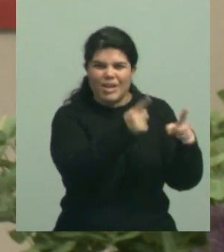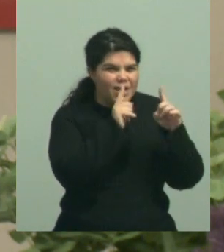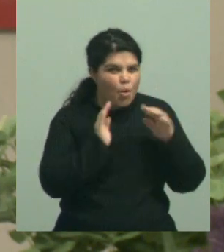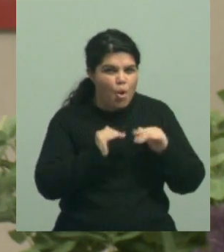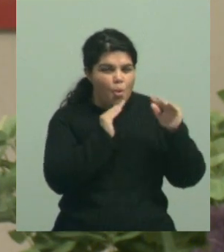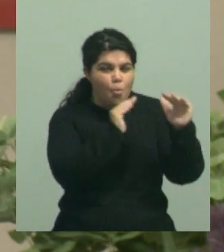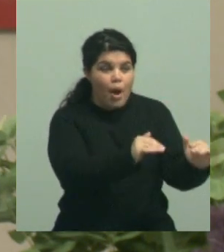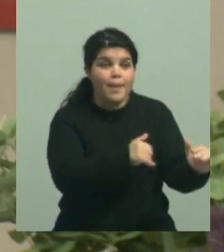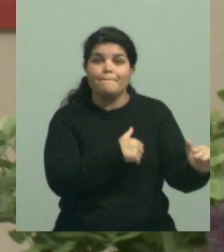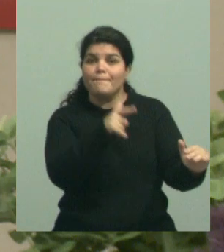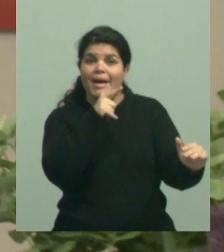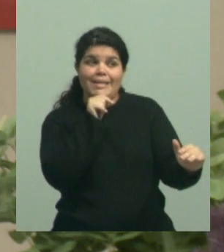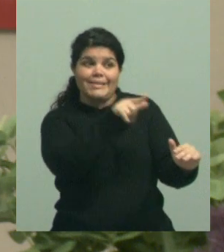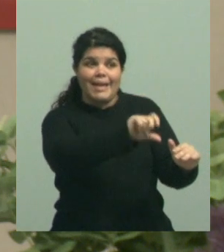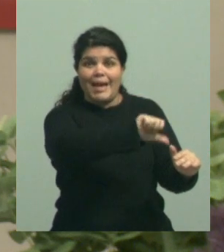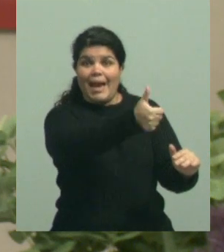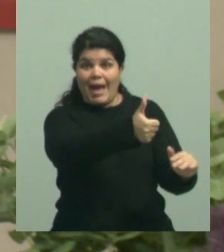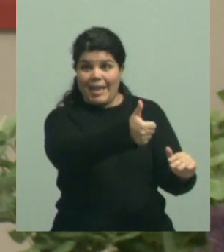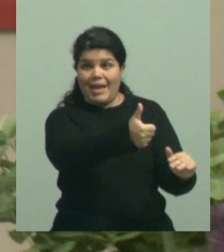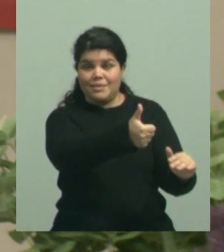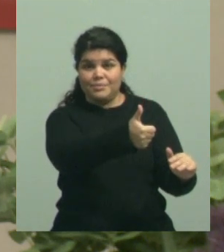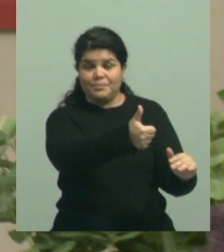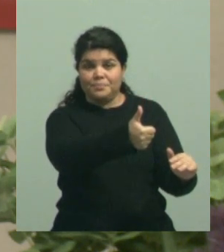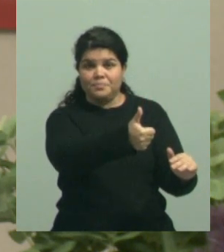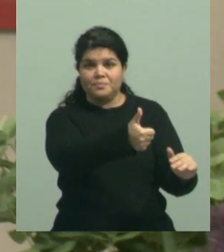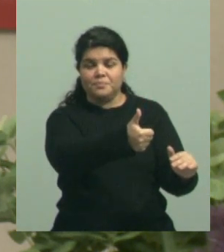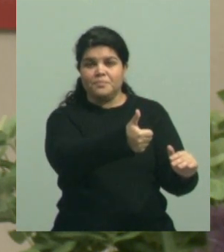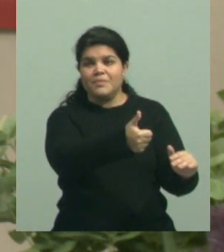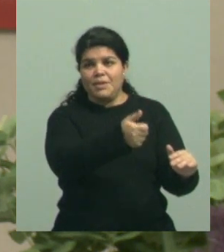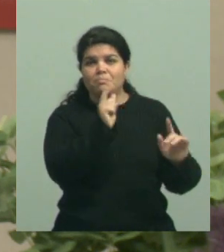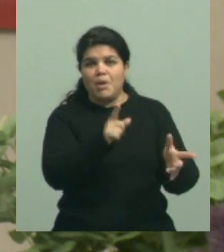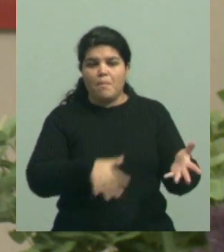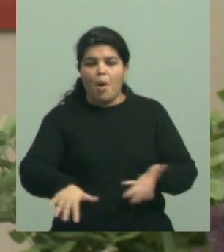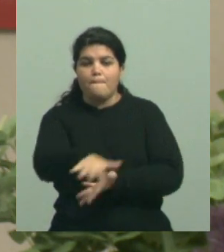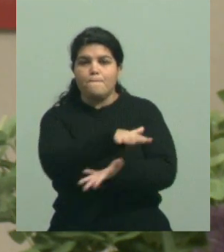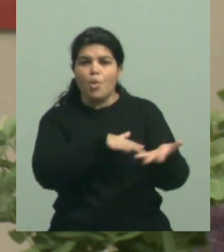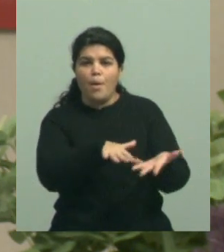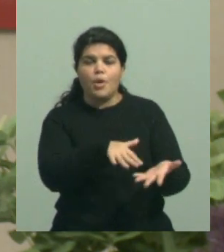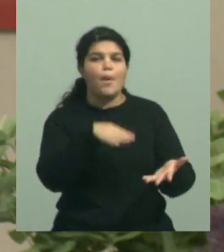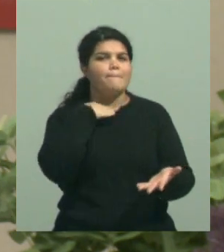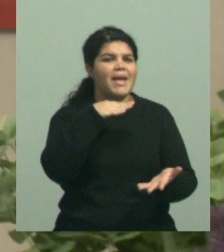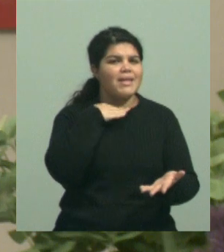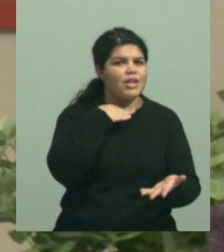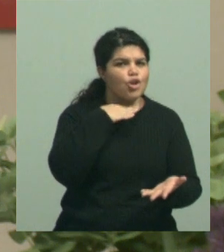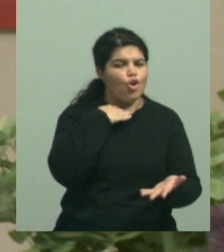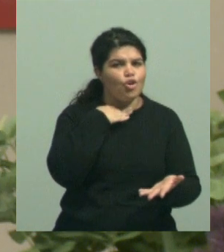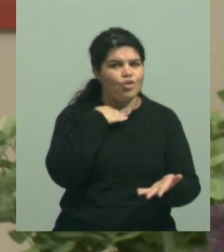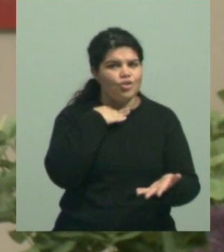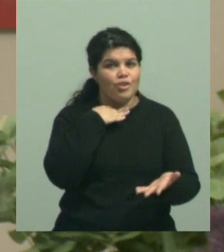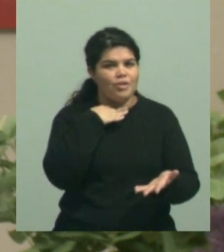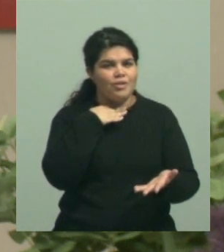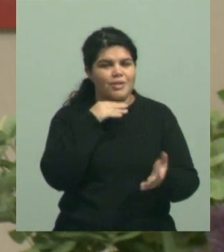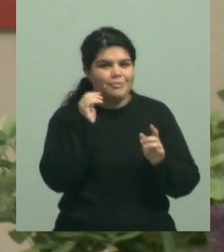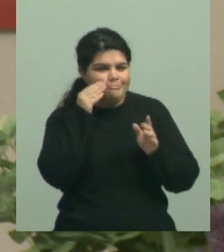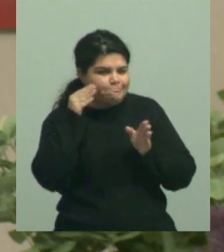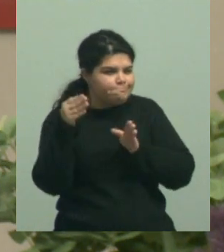sea proclamada como presidenta en esta elección, digo, quien sea elegida por el pueblo mexicano. Ahora, ¿cuál sería el futuro de alguien que además se